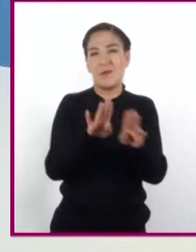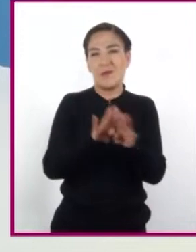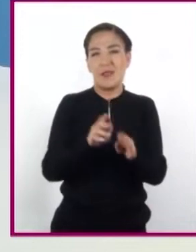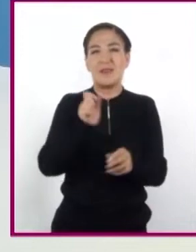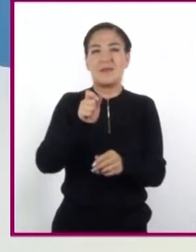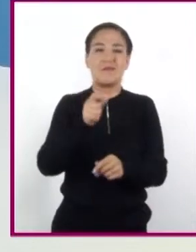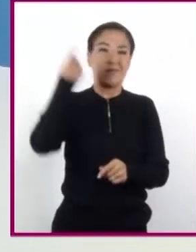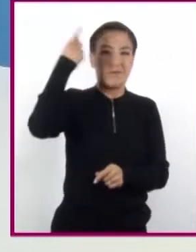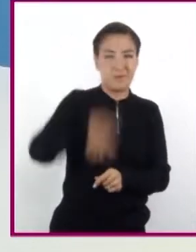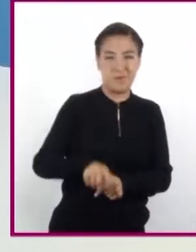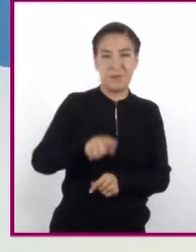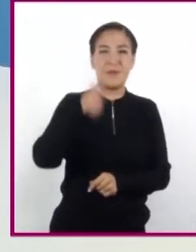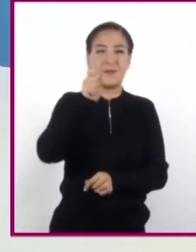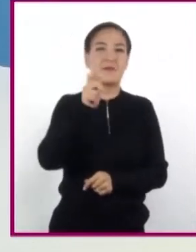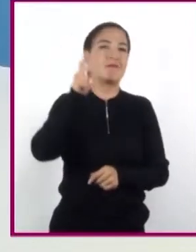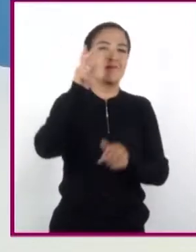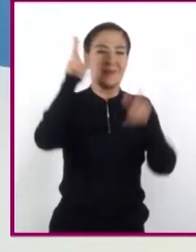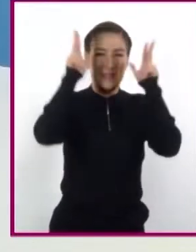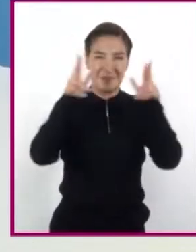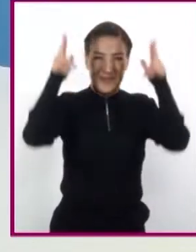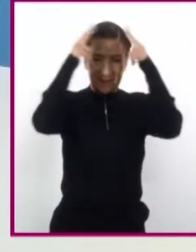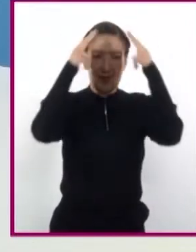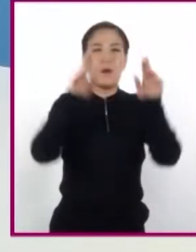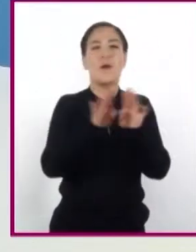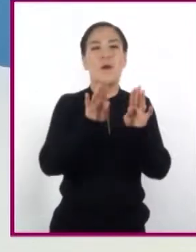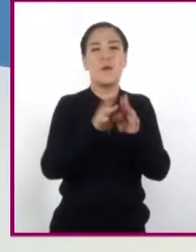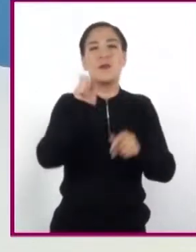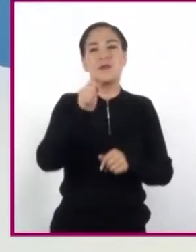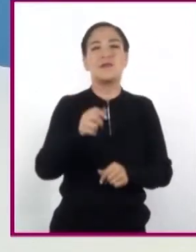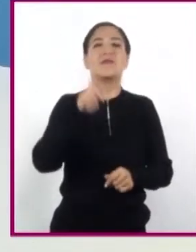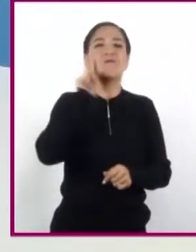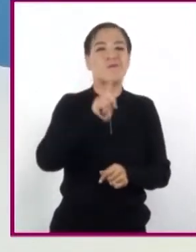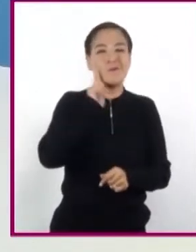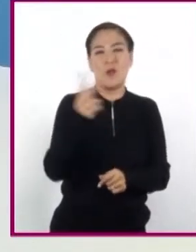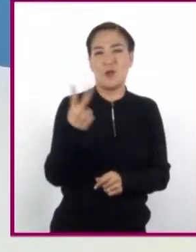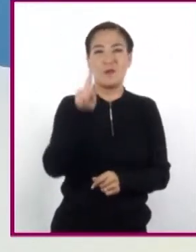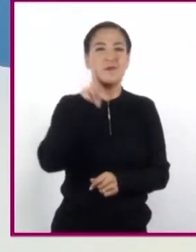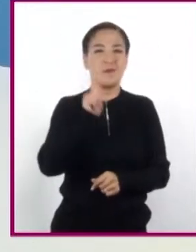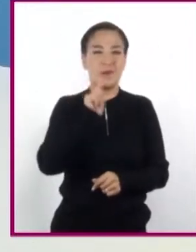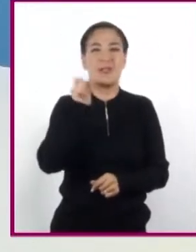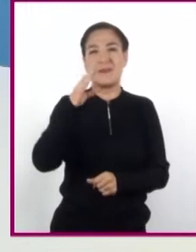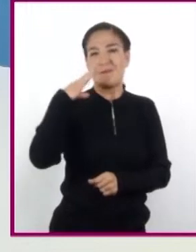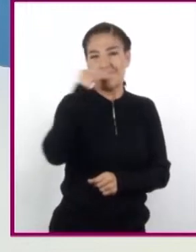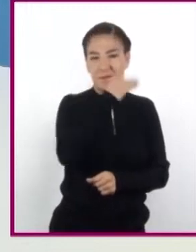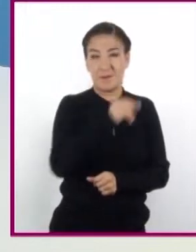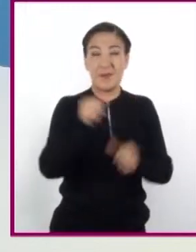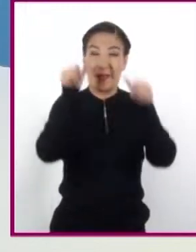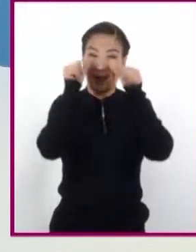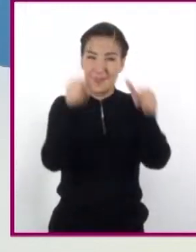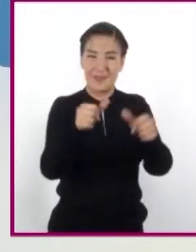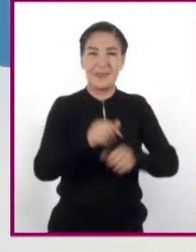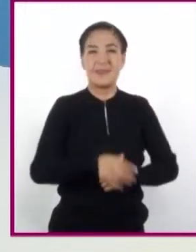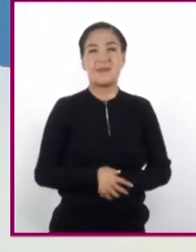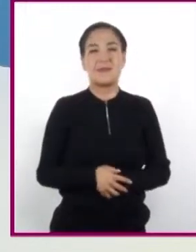Santo Oficio, por hechicería, de dos esclavas africanas. Les sugiero poner mucha atención.